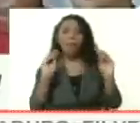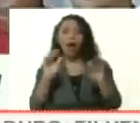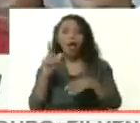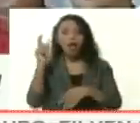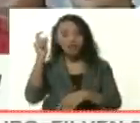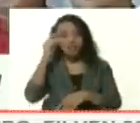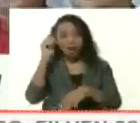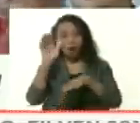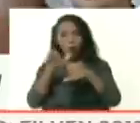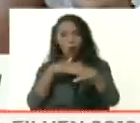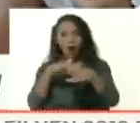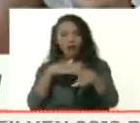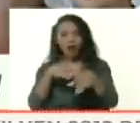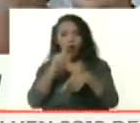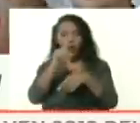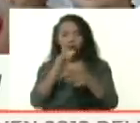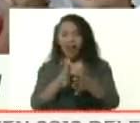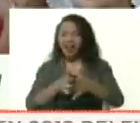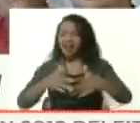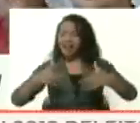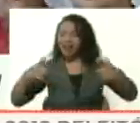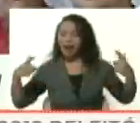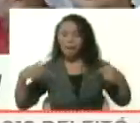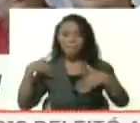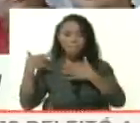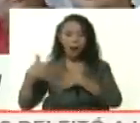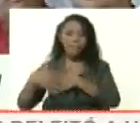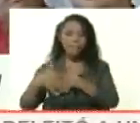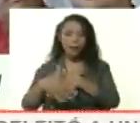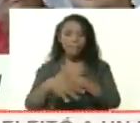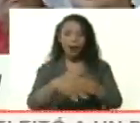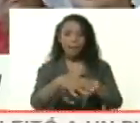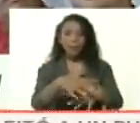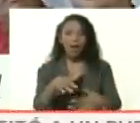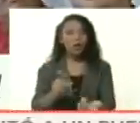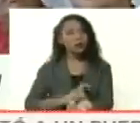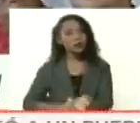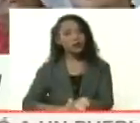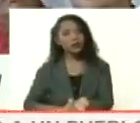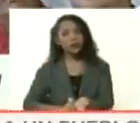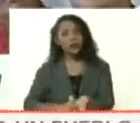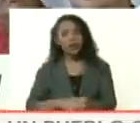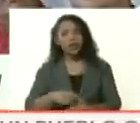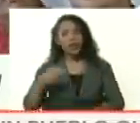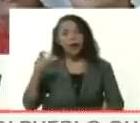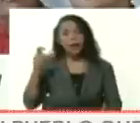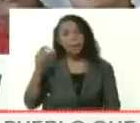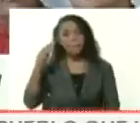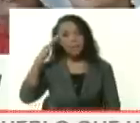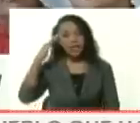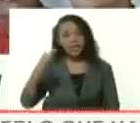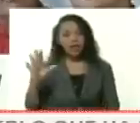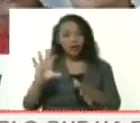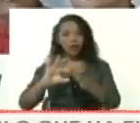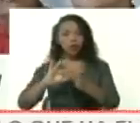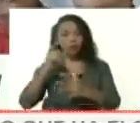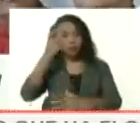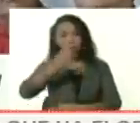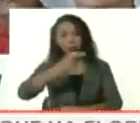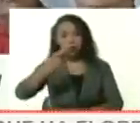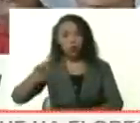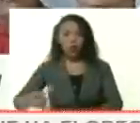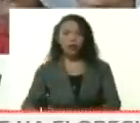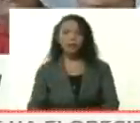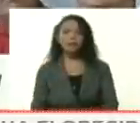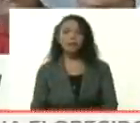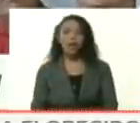jueves una gran marcha con el carácter cívico-militar de los estudiantes, nuestros estudiantes